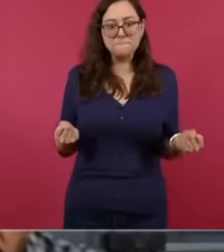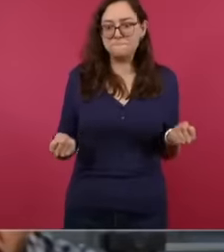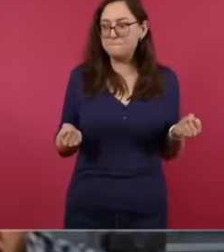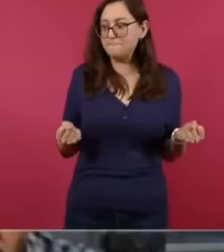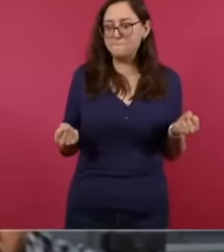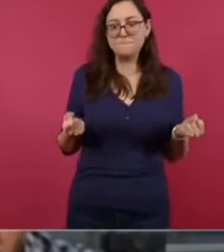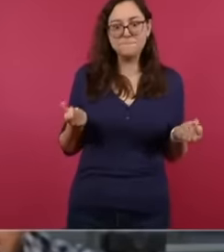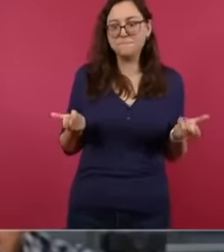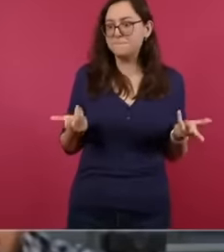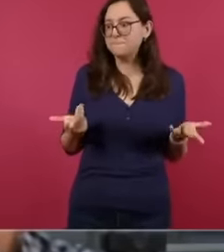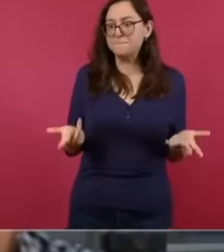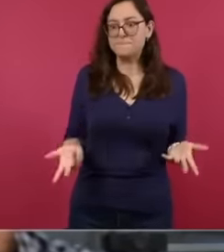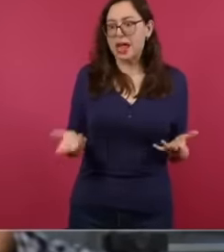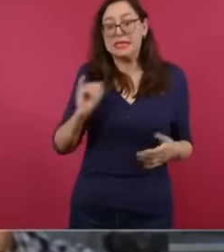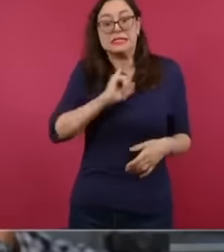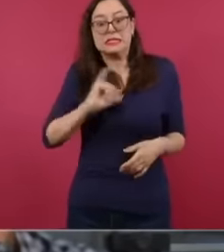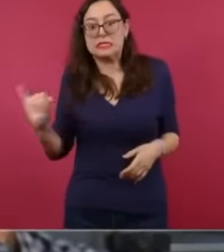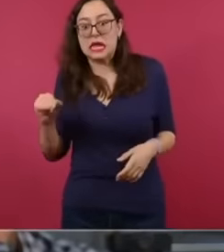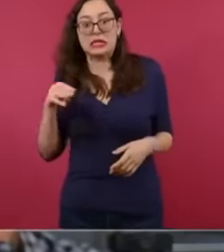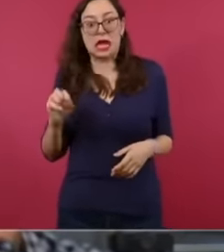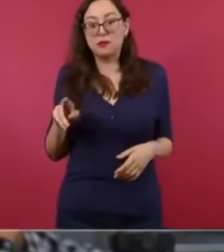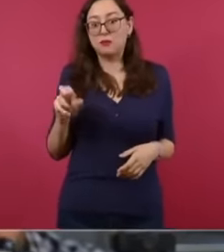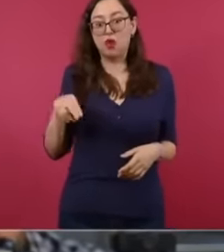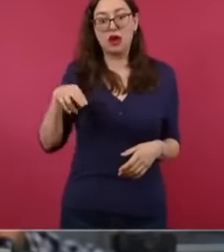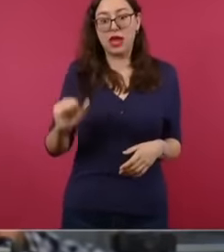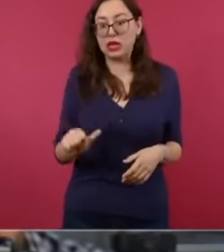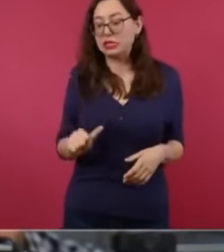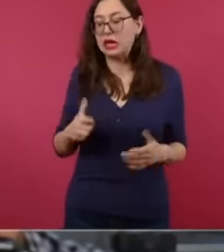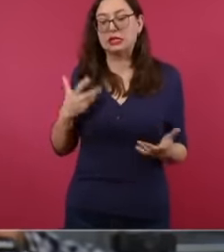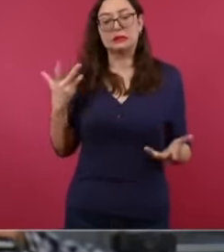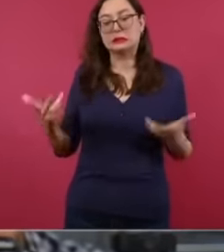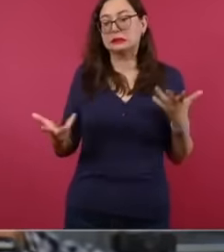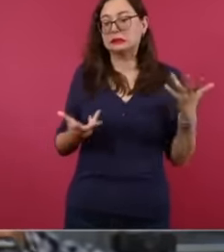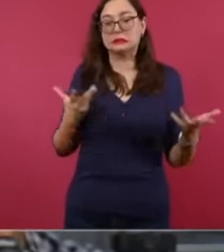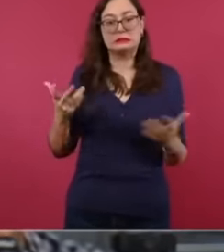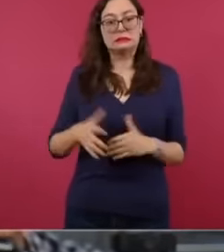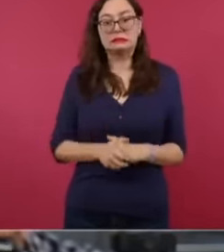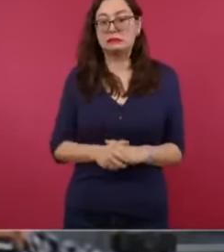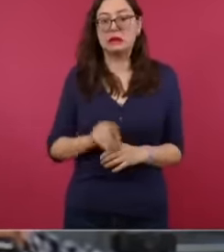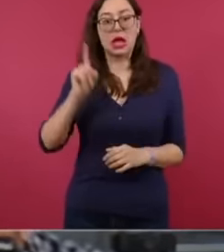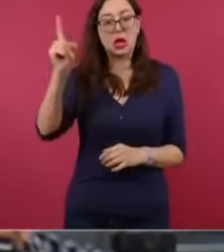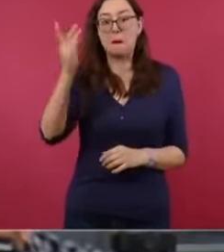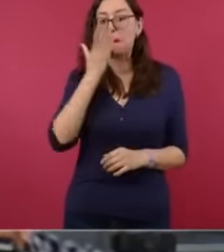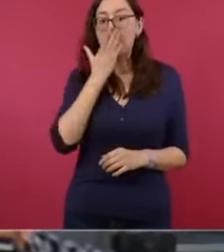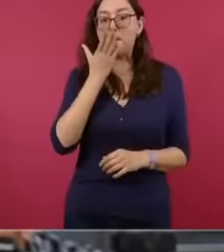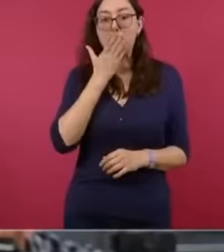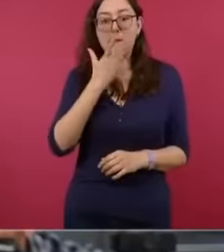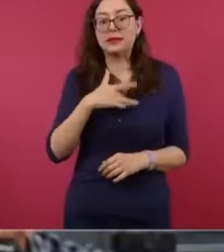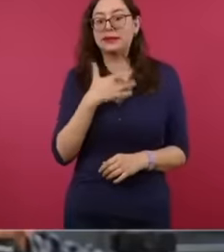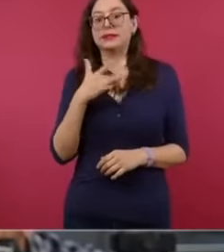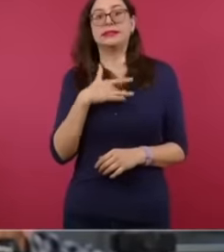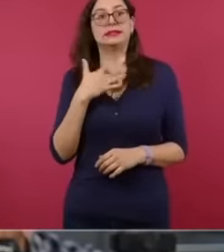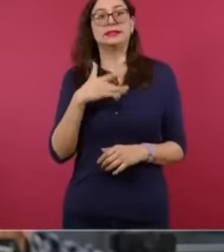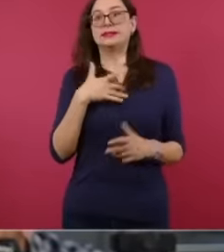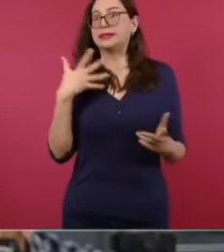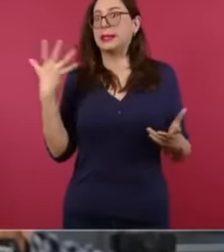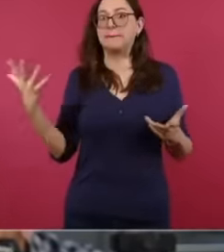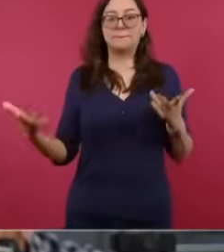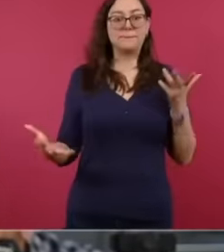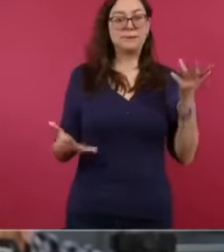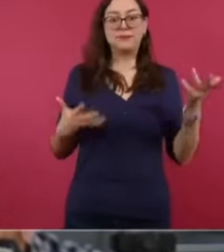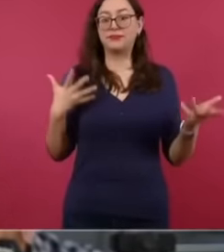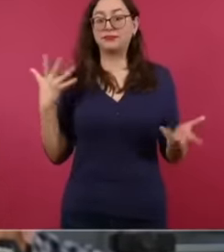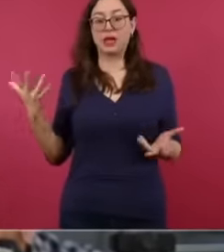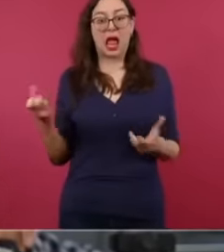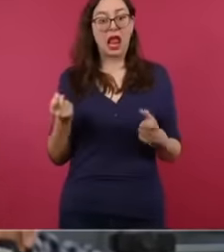en Sonora, a la izquierda, y de créanme que los izquierdistas están... Los pocos que hay que pueden levantar la voz, porque otros hasta